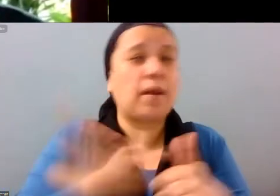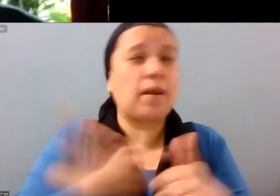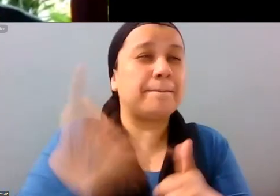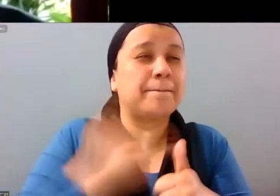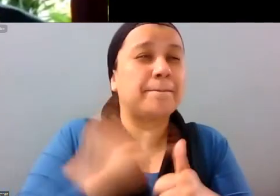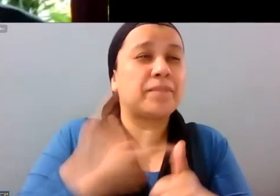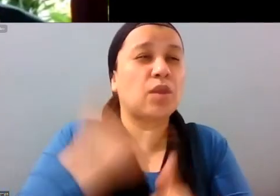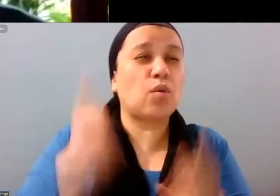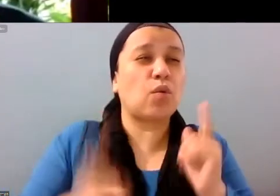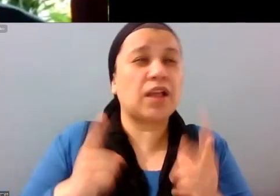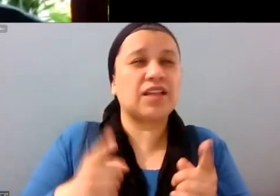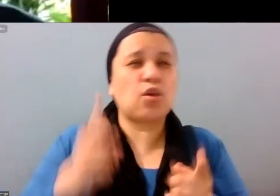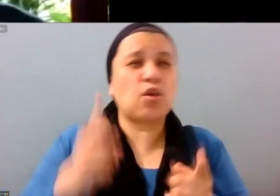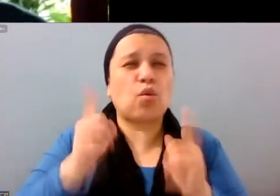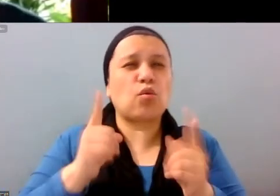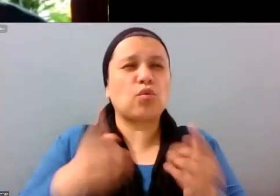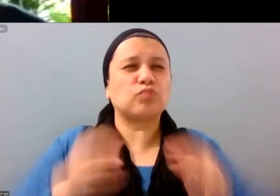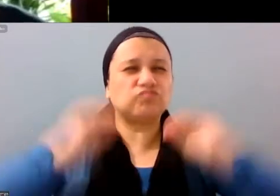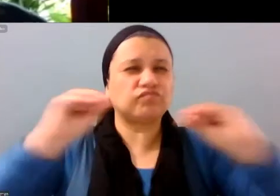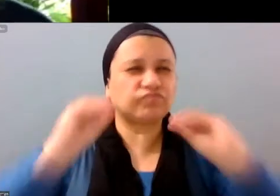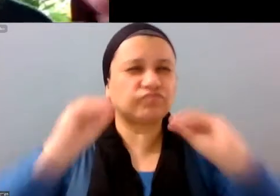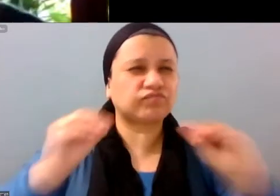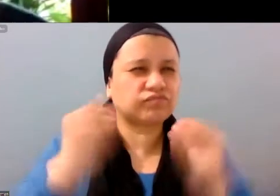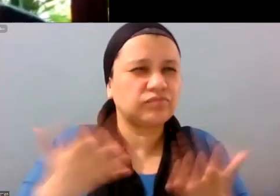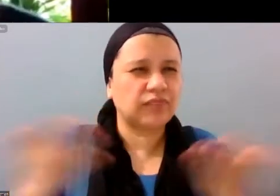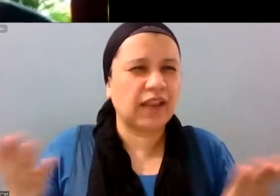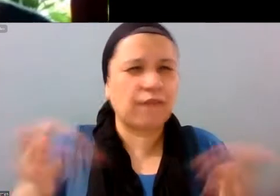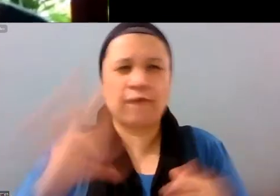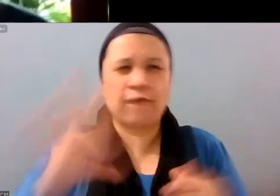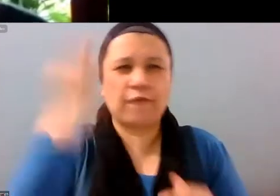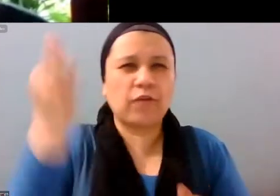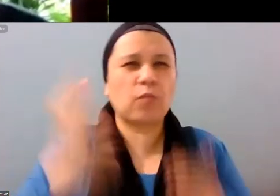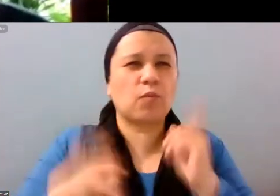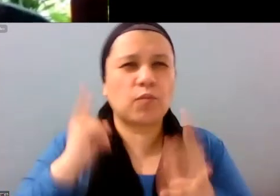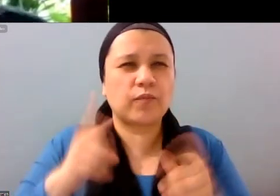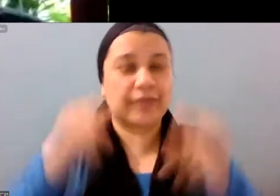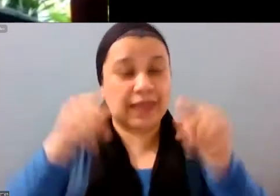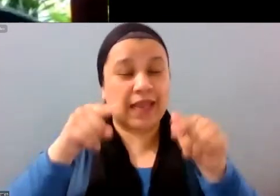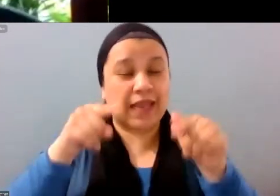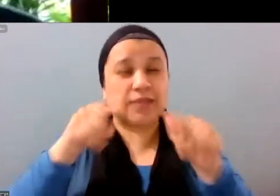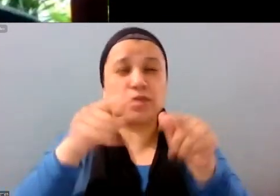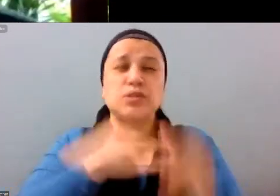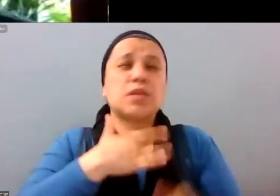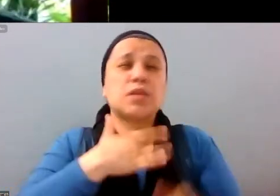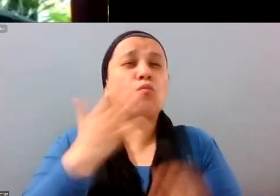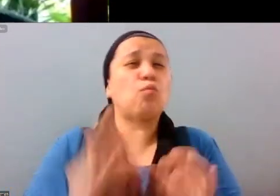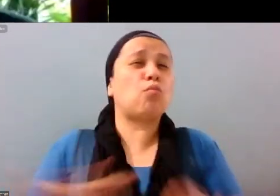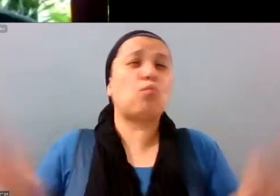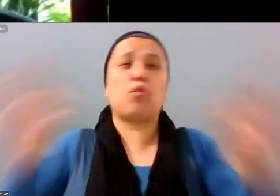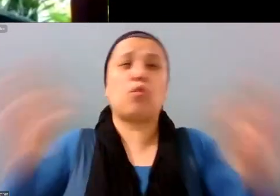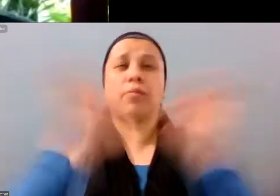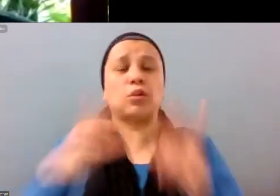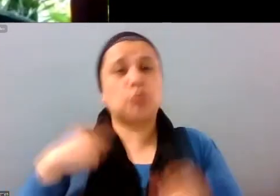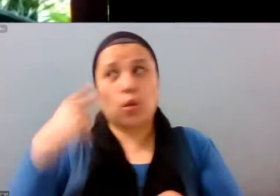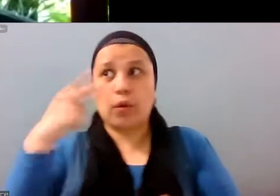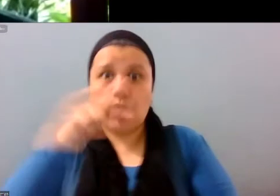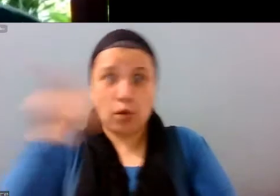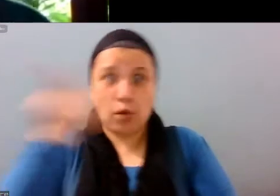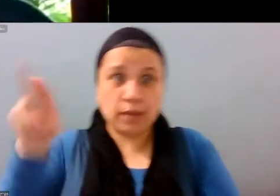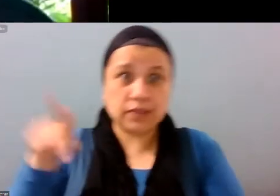lo que vamos a llevar a la educación a distancia y de qué forma esto tiene un sentido muy importante donde yo escucho a colegas educadores y